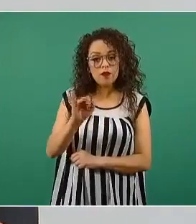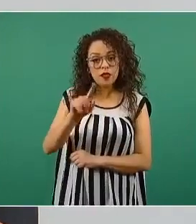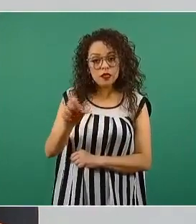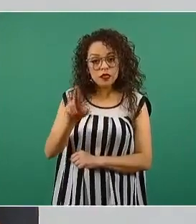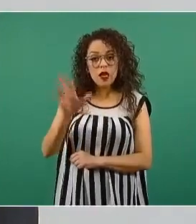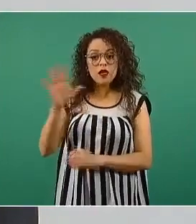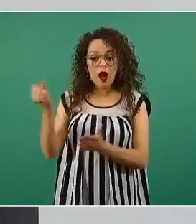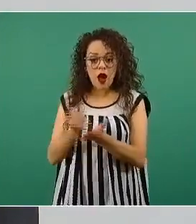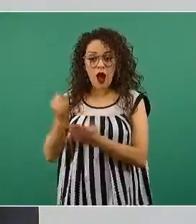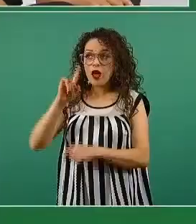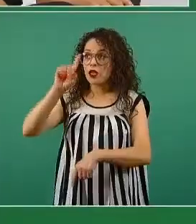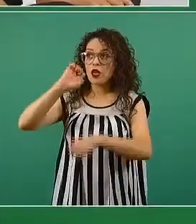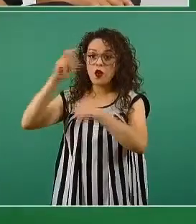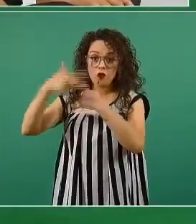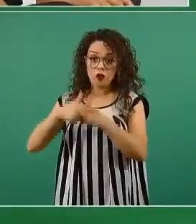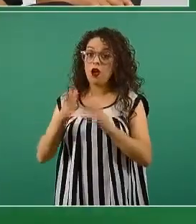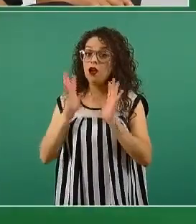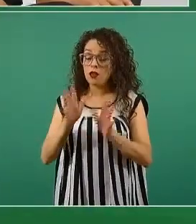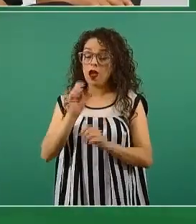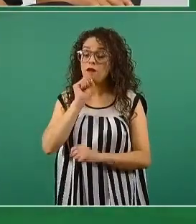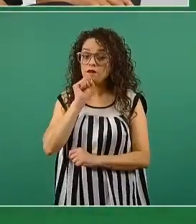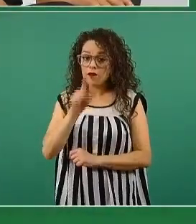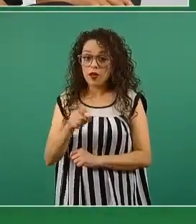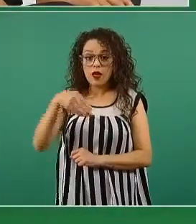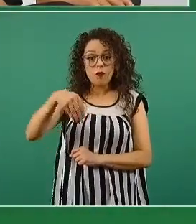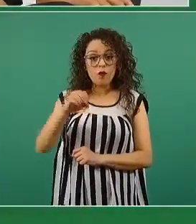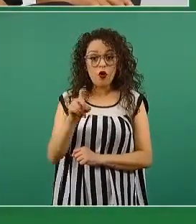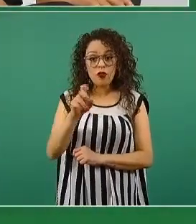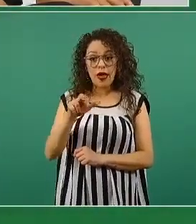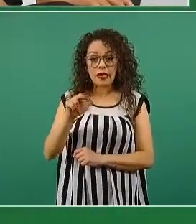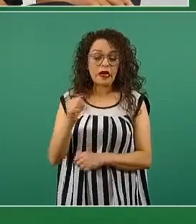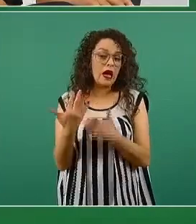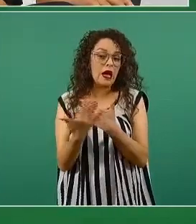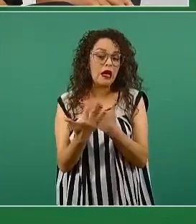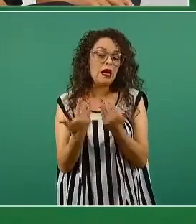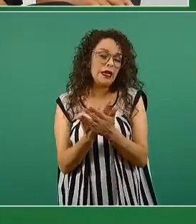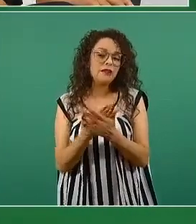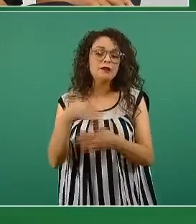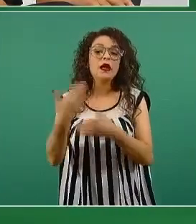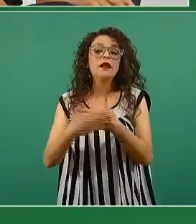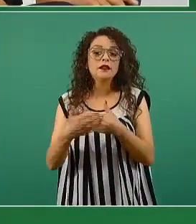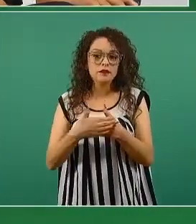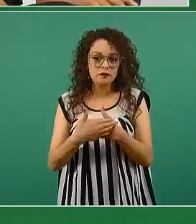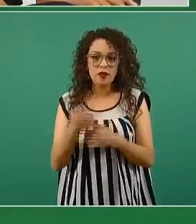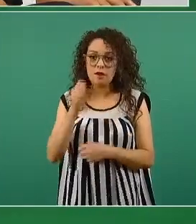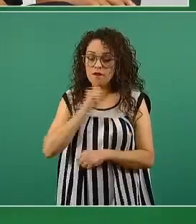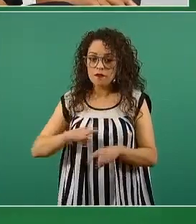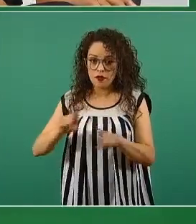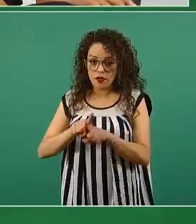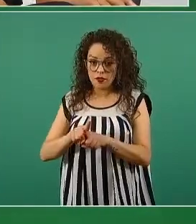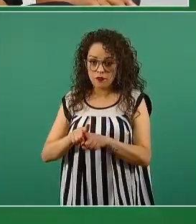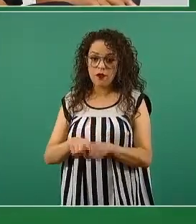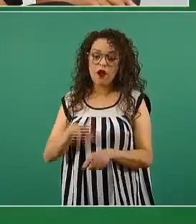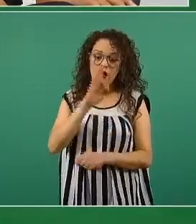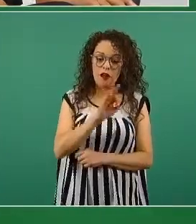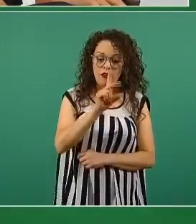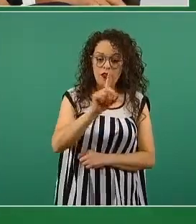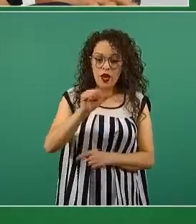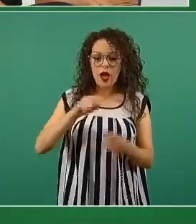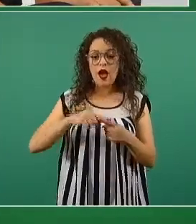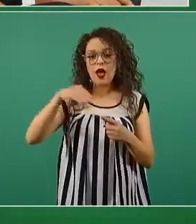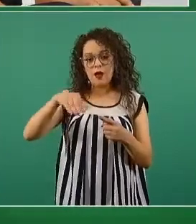la EMA en Europa también la autorizó, la de Moderna no tarda en autorizarse también en ese grupo de edad, tanto por FDA como por